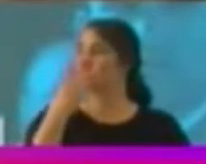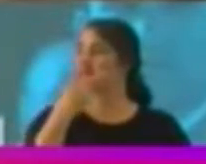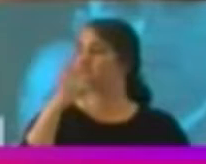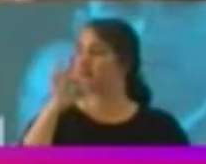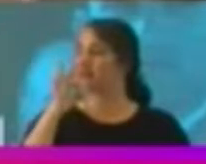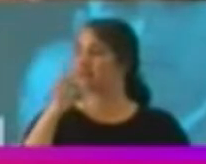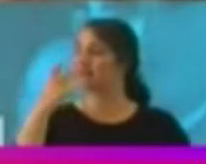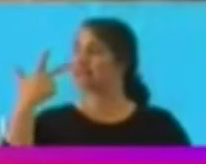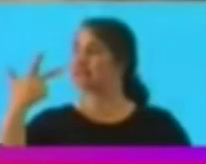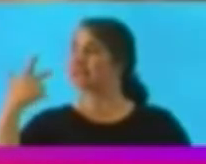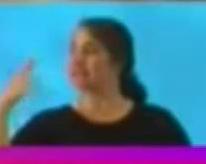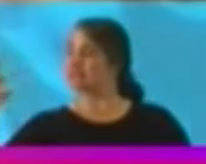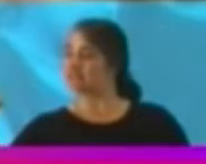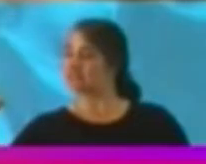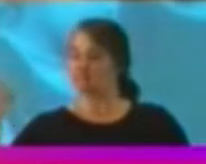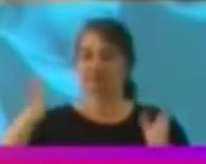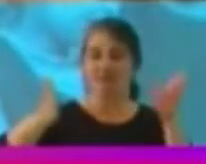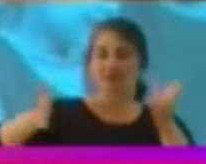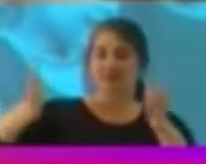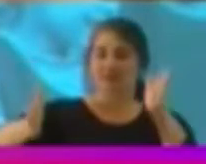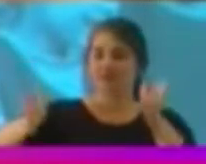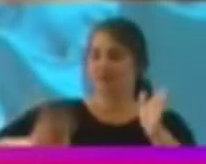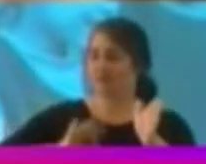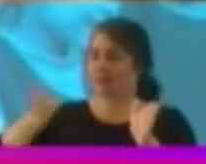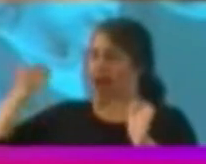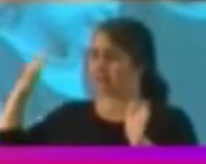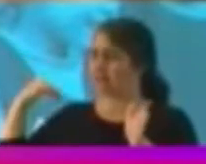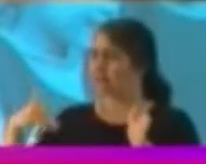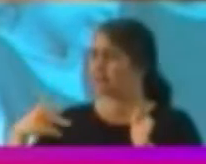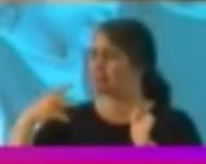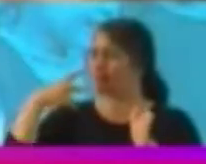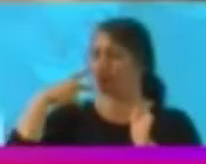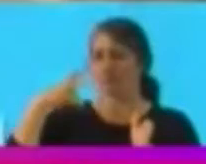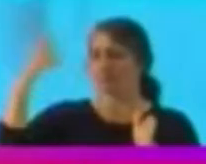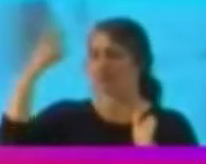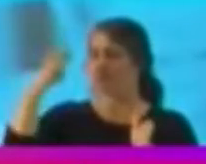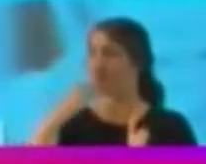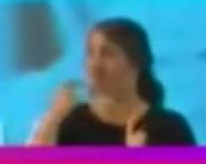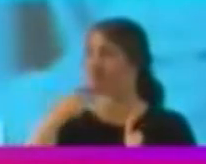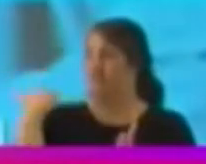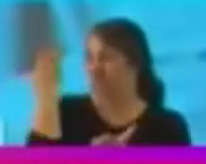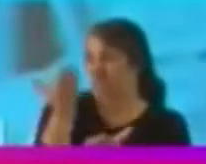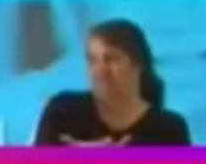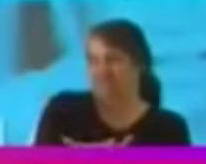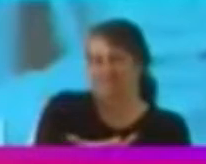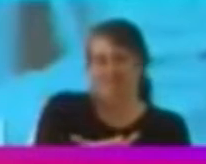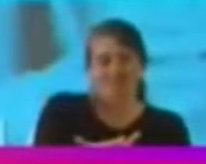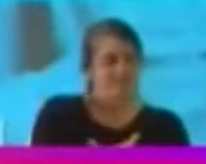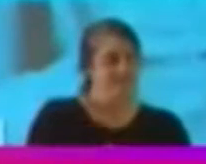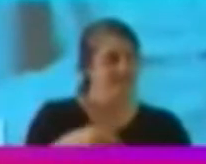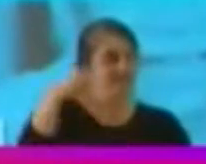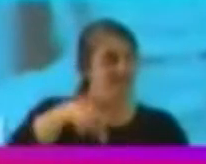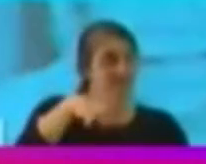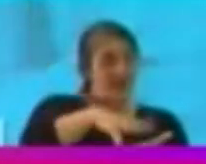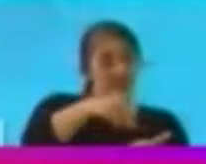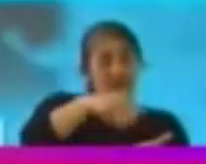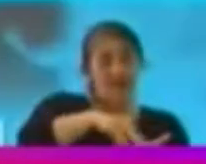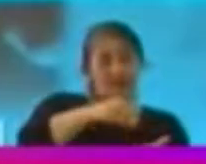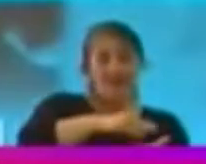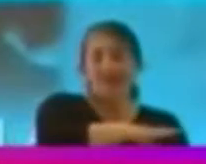año 2019. Está alineado también con el plan estratégico territorial, con la última actualización de las